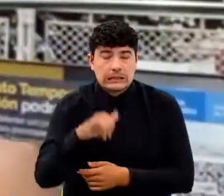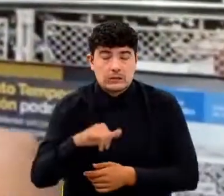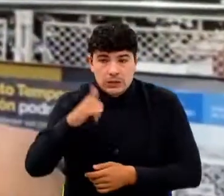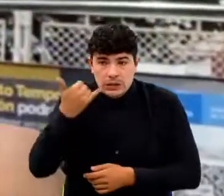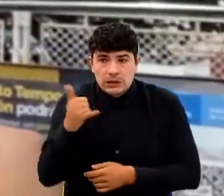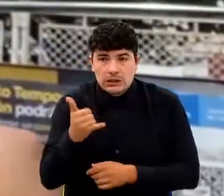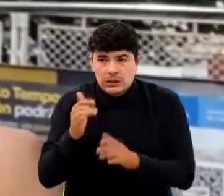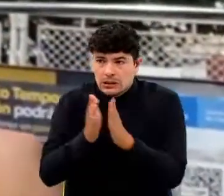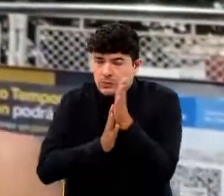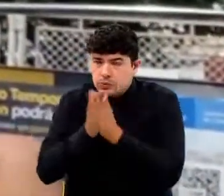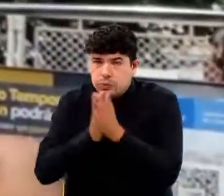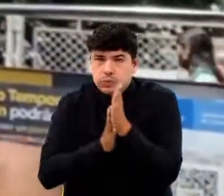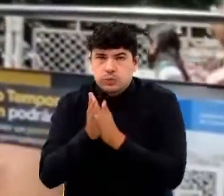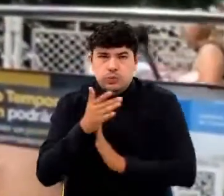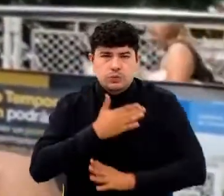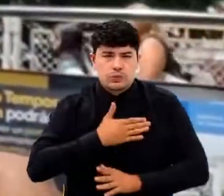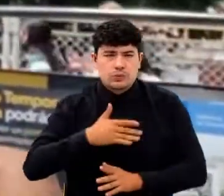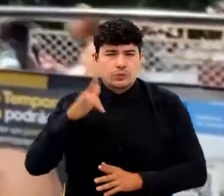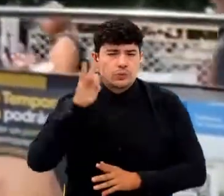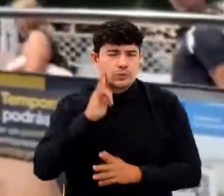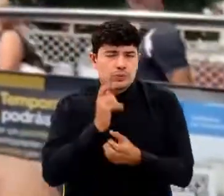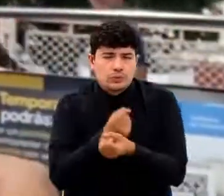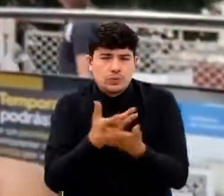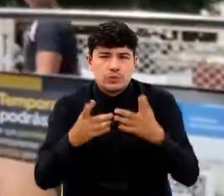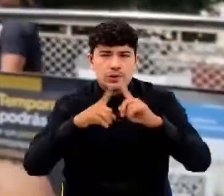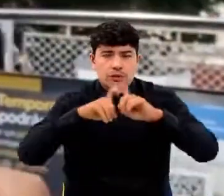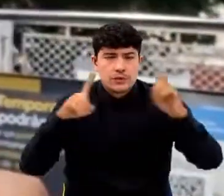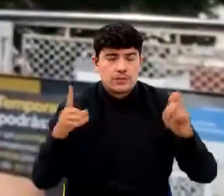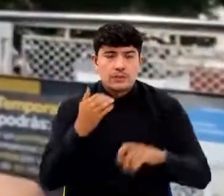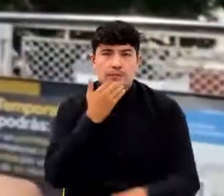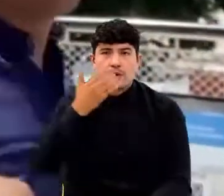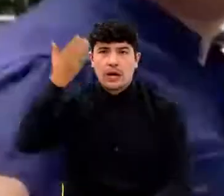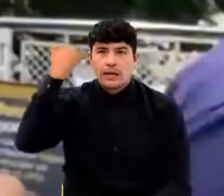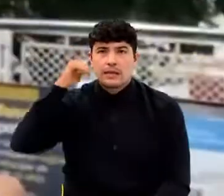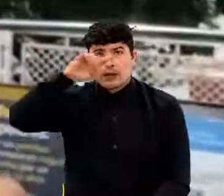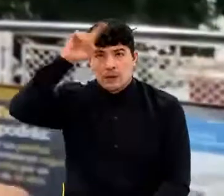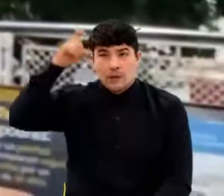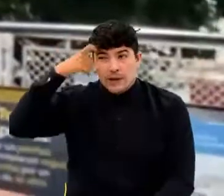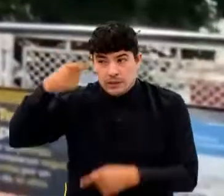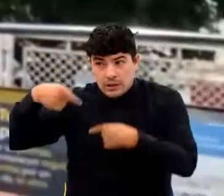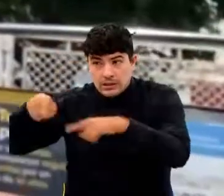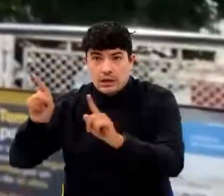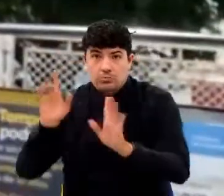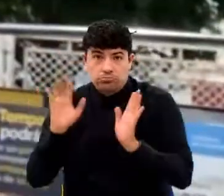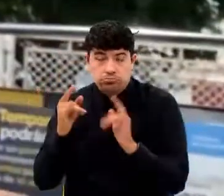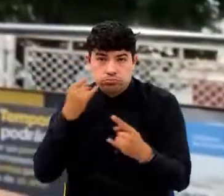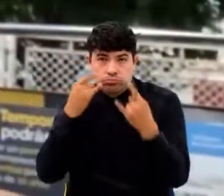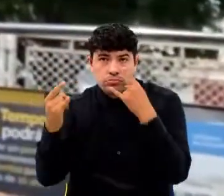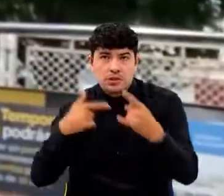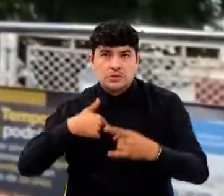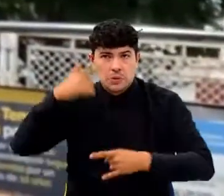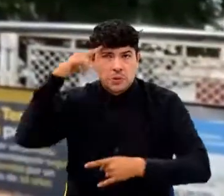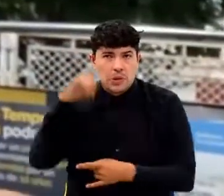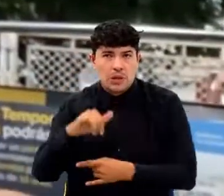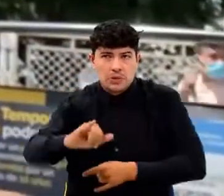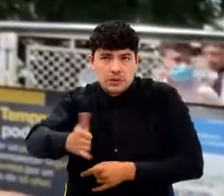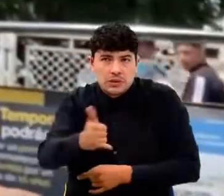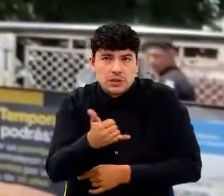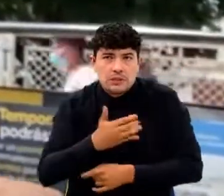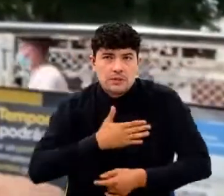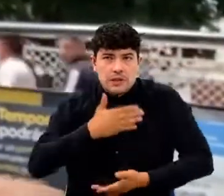que hay y yo he escuchado muchas cosas que ha hablado el gobierno de allá y pues sí, por un lado, yo creo que sí, para